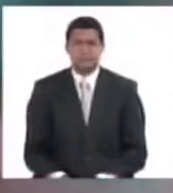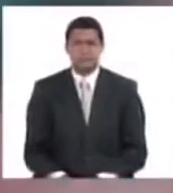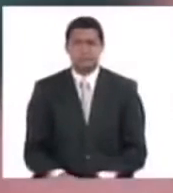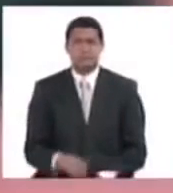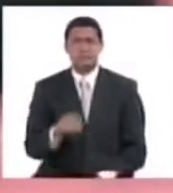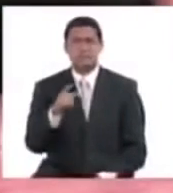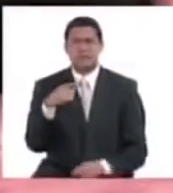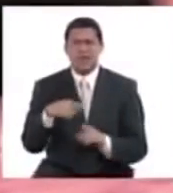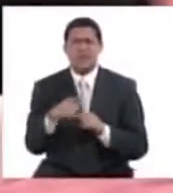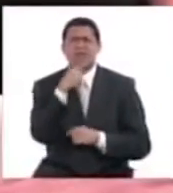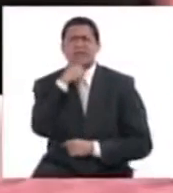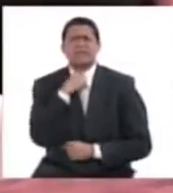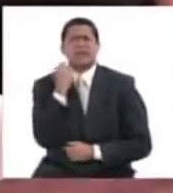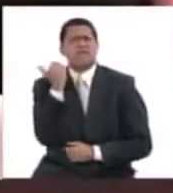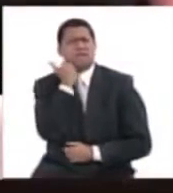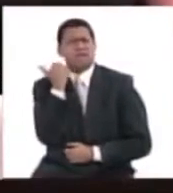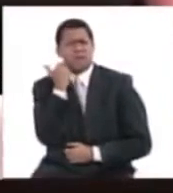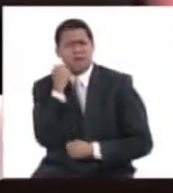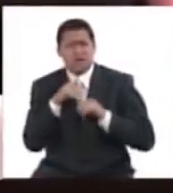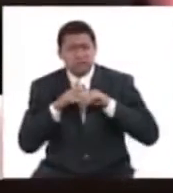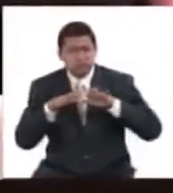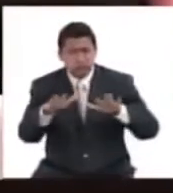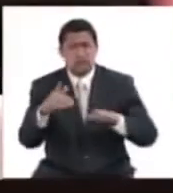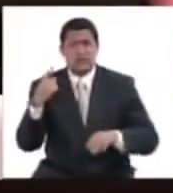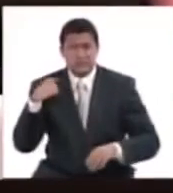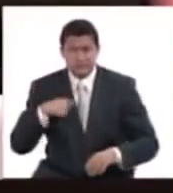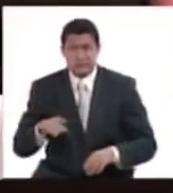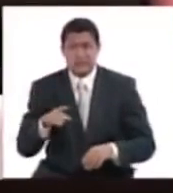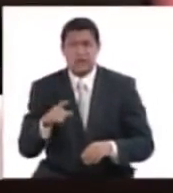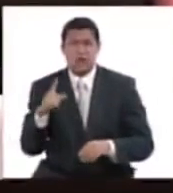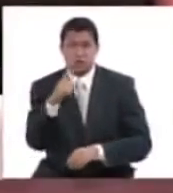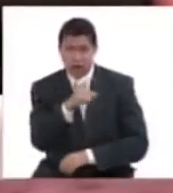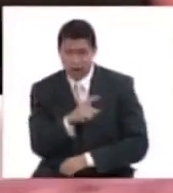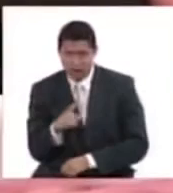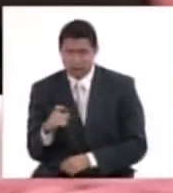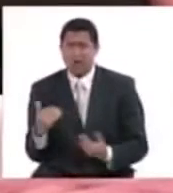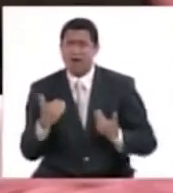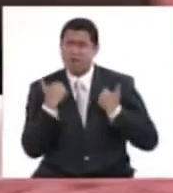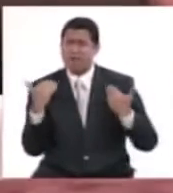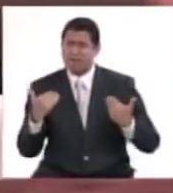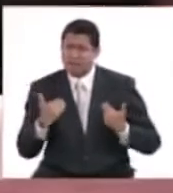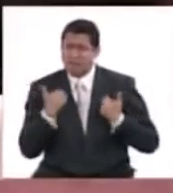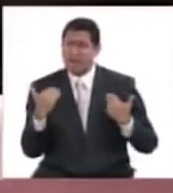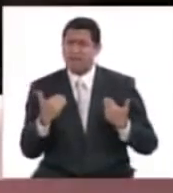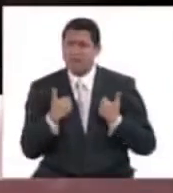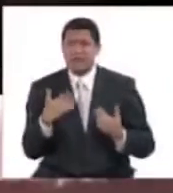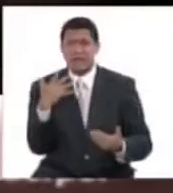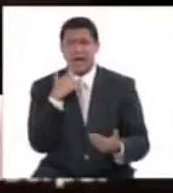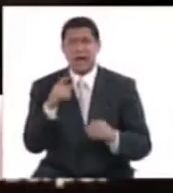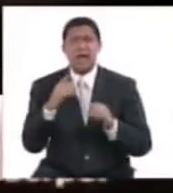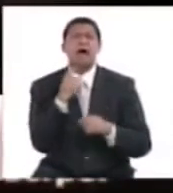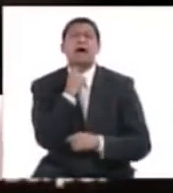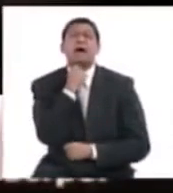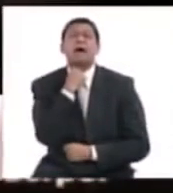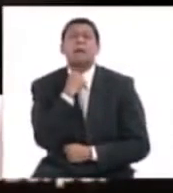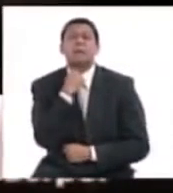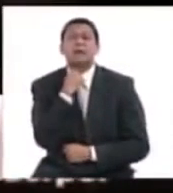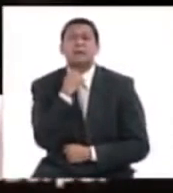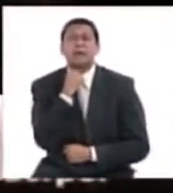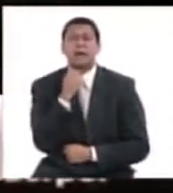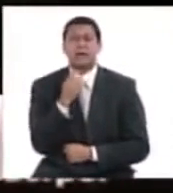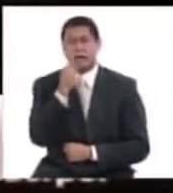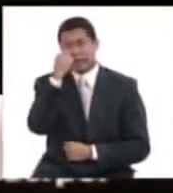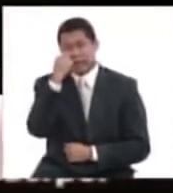bacteria se trata de una enfermedad infecciosa que produce una bacteria y afecta principalmente a las amígdalas, la garganta,